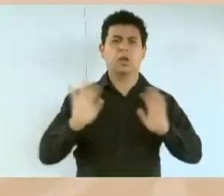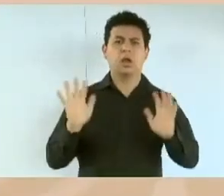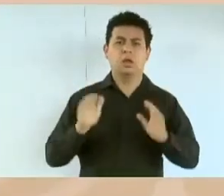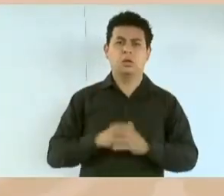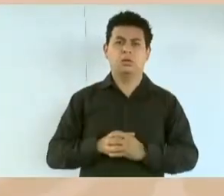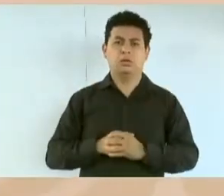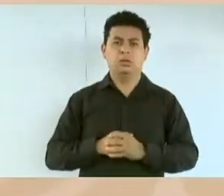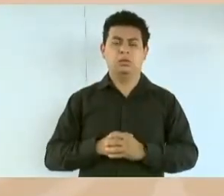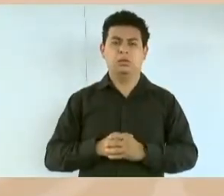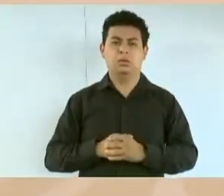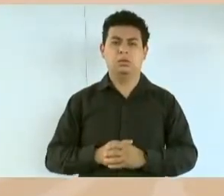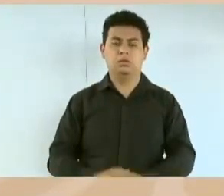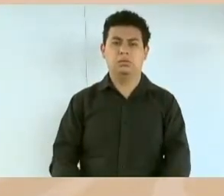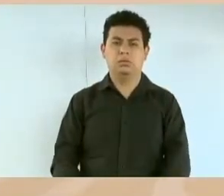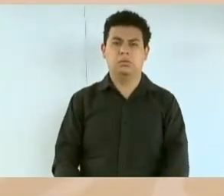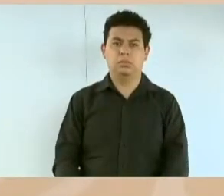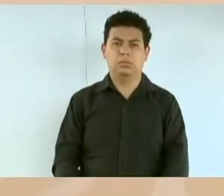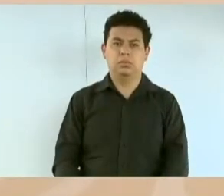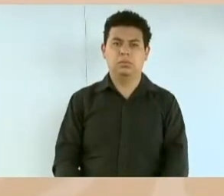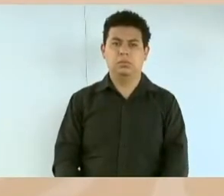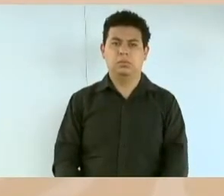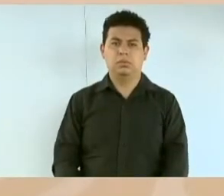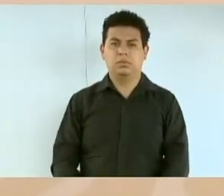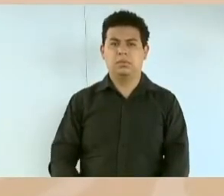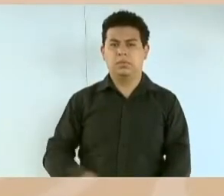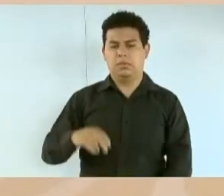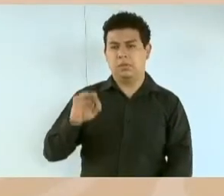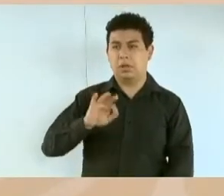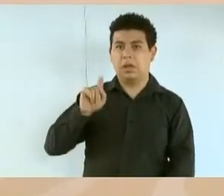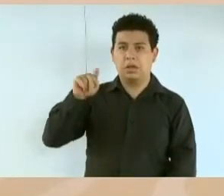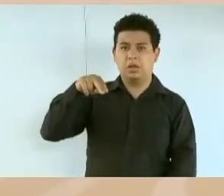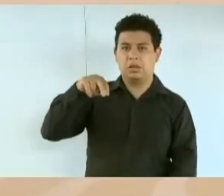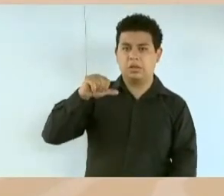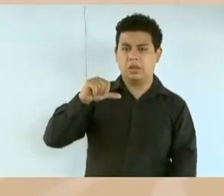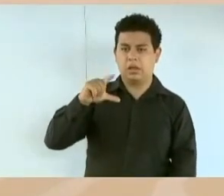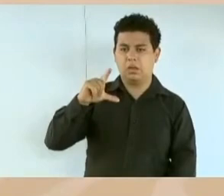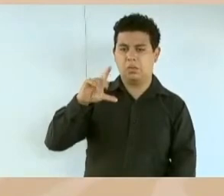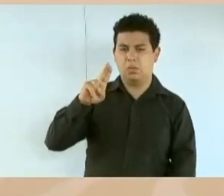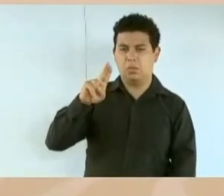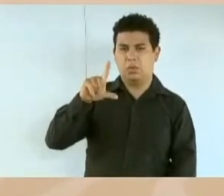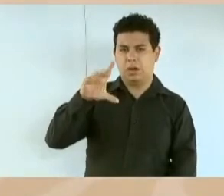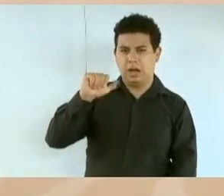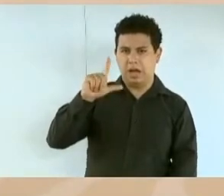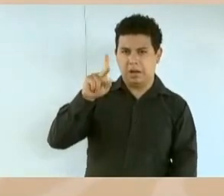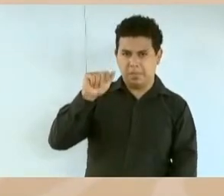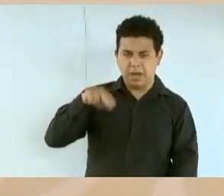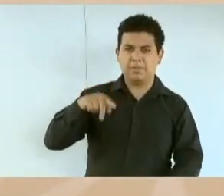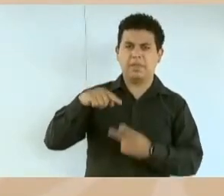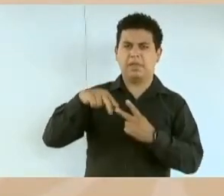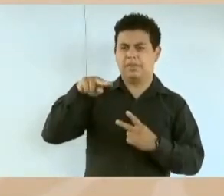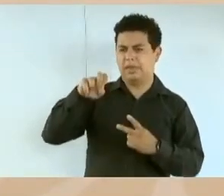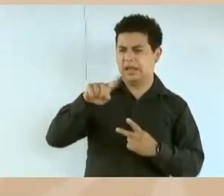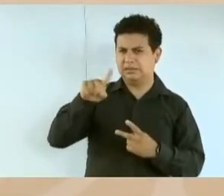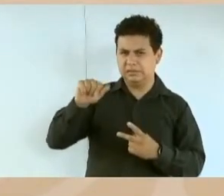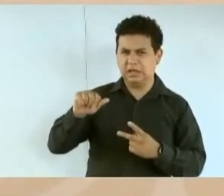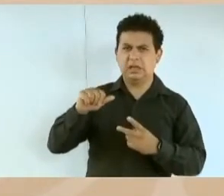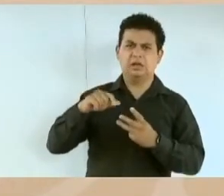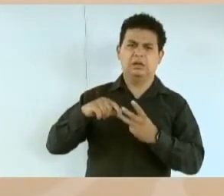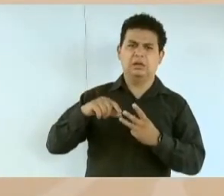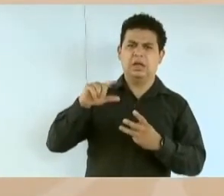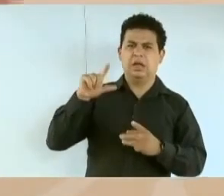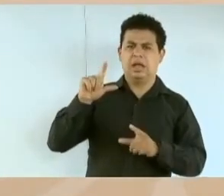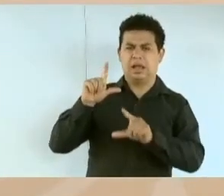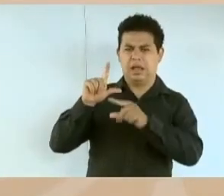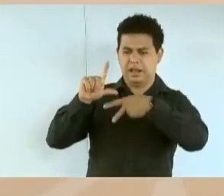Y si estás en Naucalpan, o en Nesa, o en Los Ángeles, o en Nueva